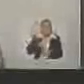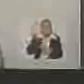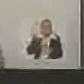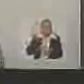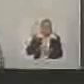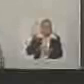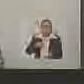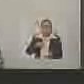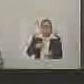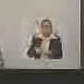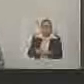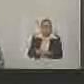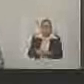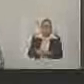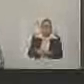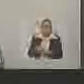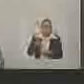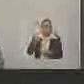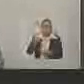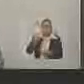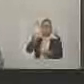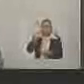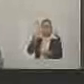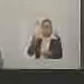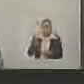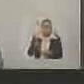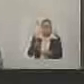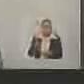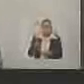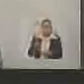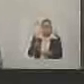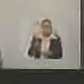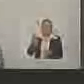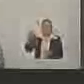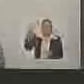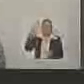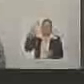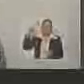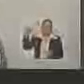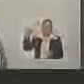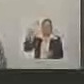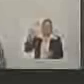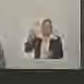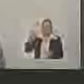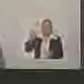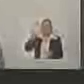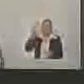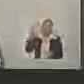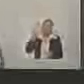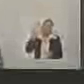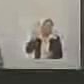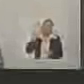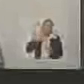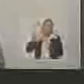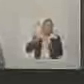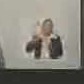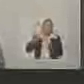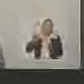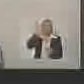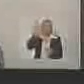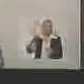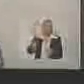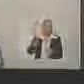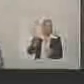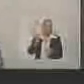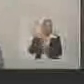se niega a refrendar, se niega a comprometerse con los vecinos desde este momento. Si así se está negando a